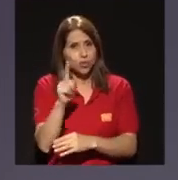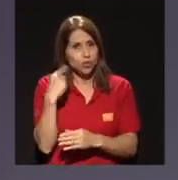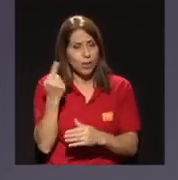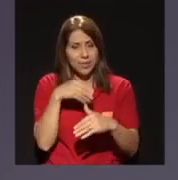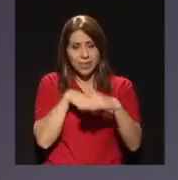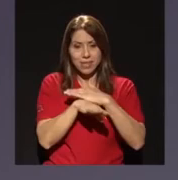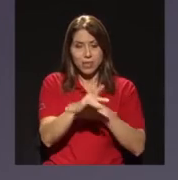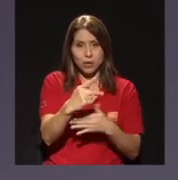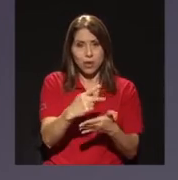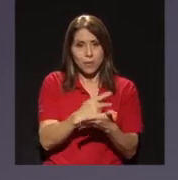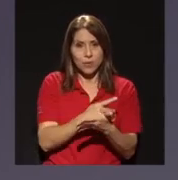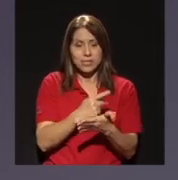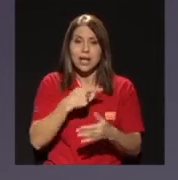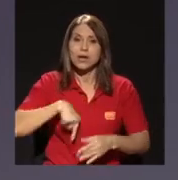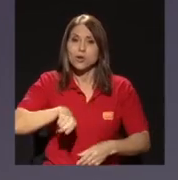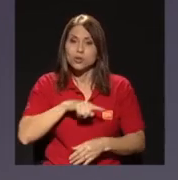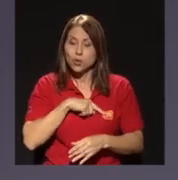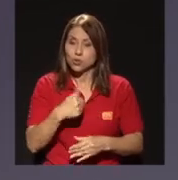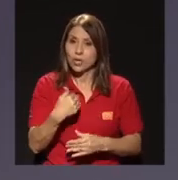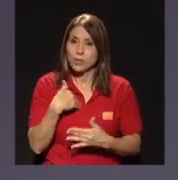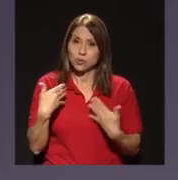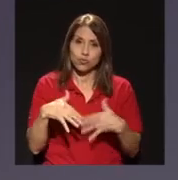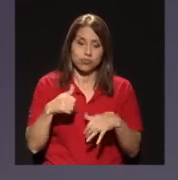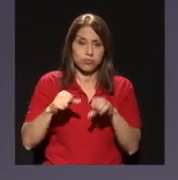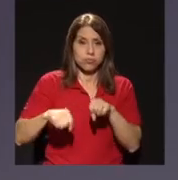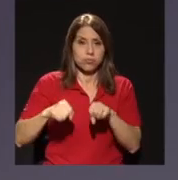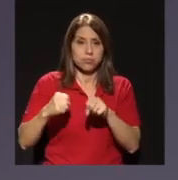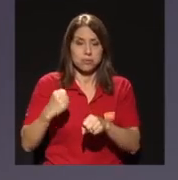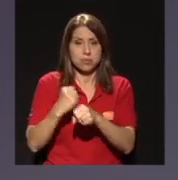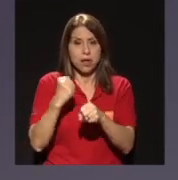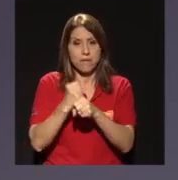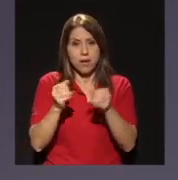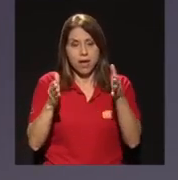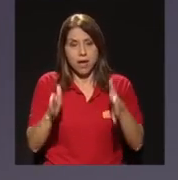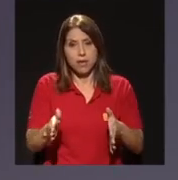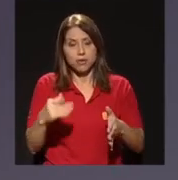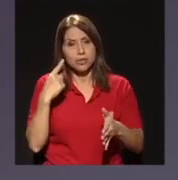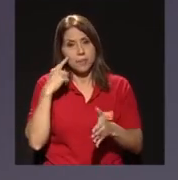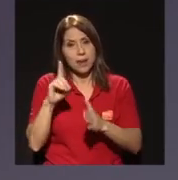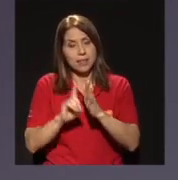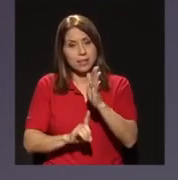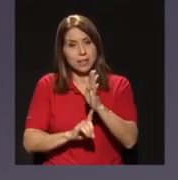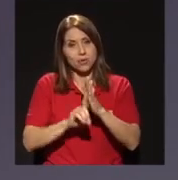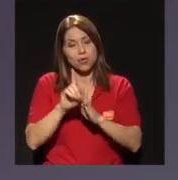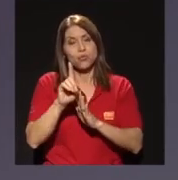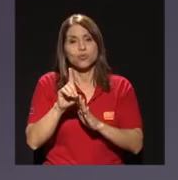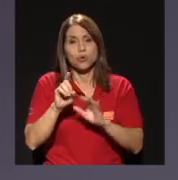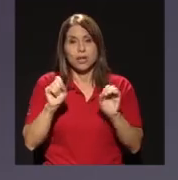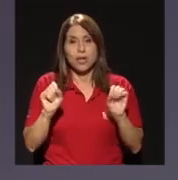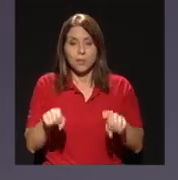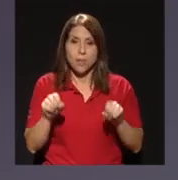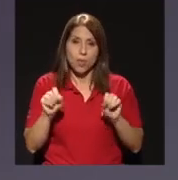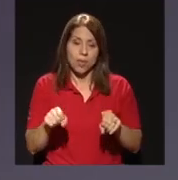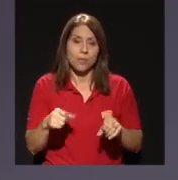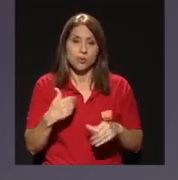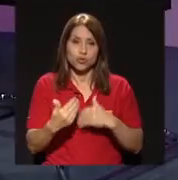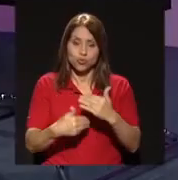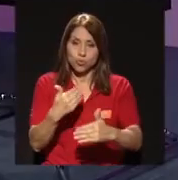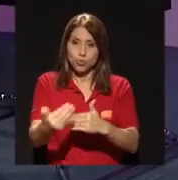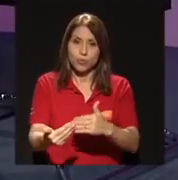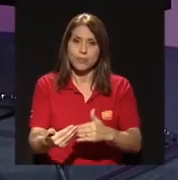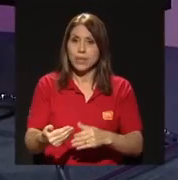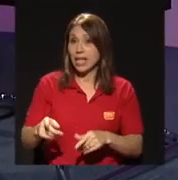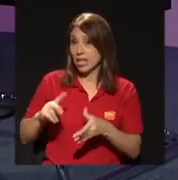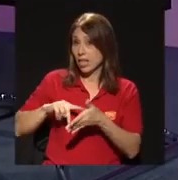que vean la capacidad de trabajadores que tenemos para trabajar en el desarrollo, que podemos salir dentro de nuestra no provincia. Llegan